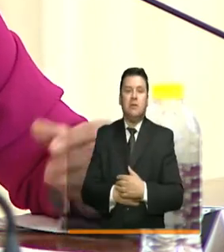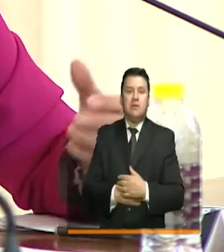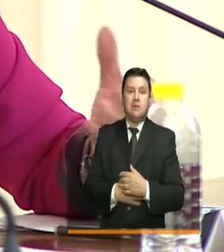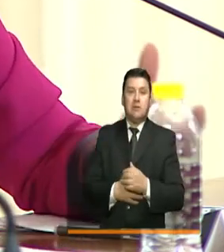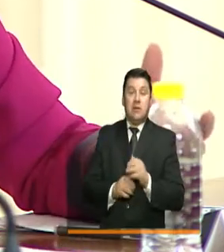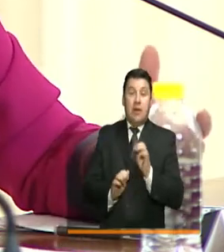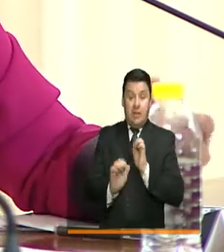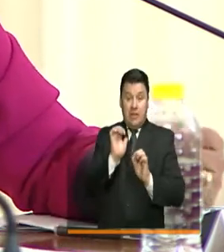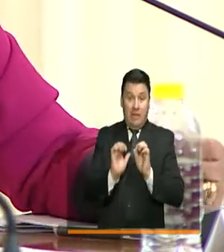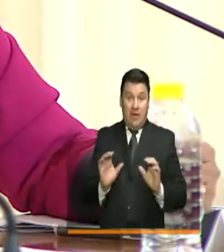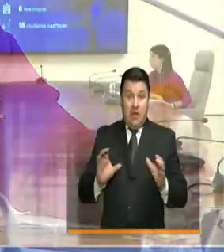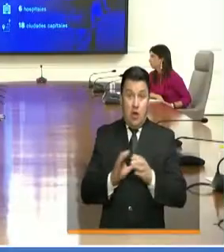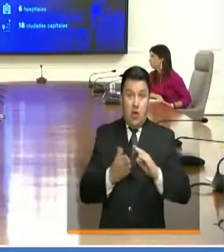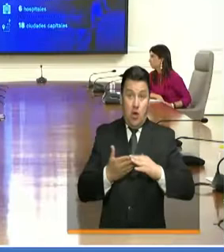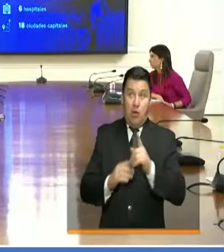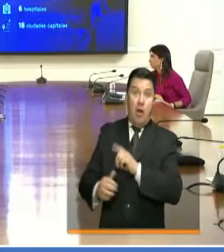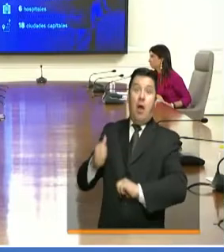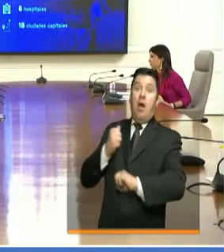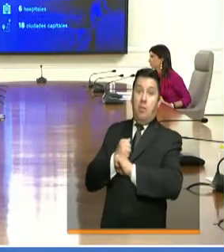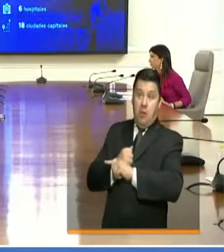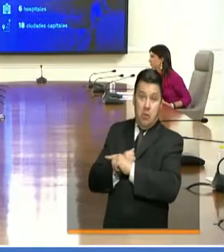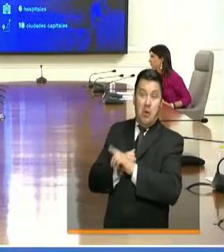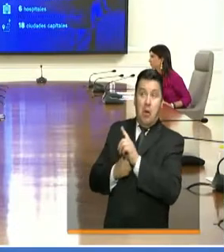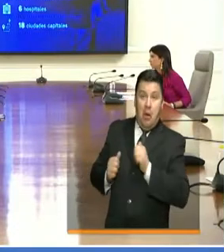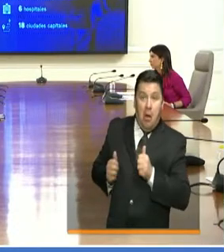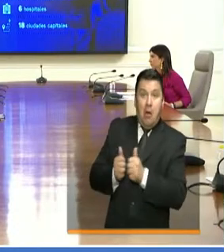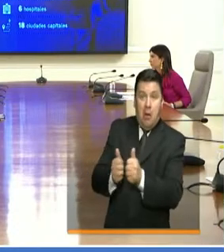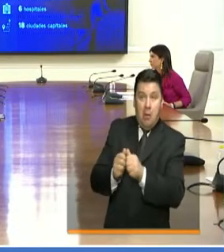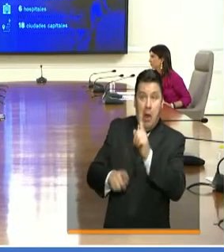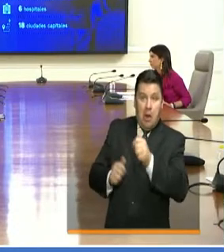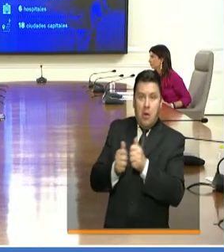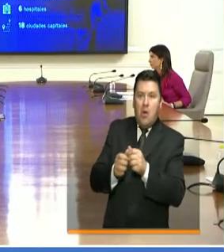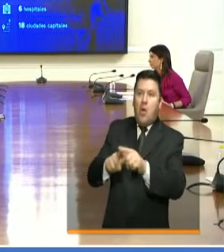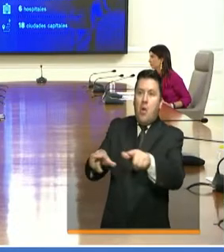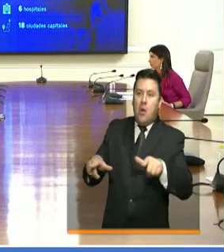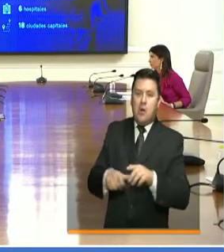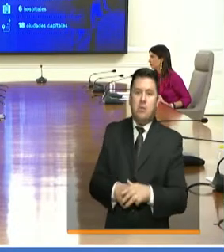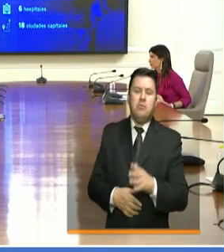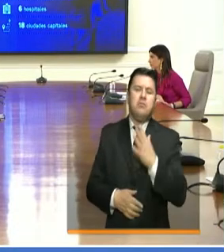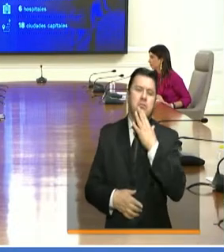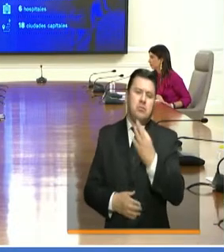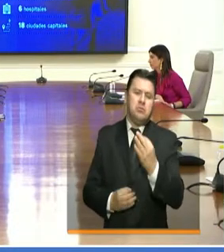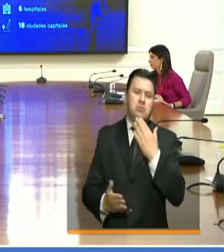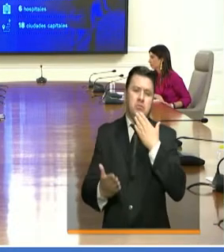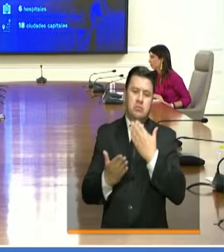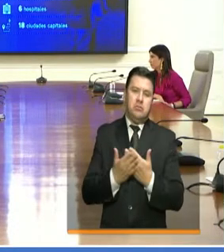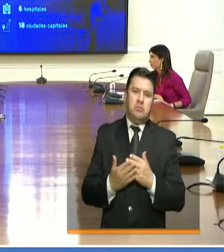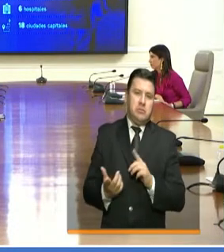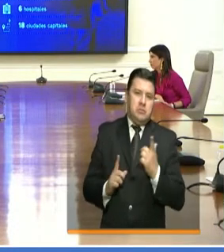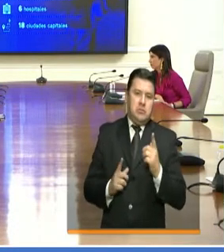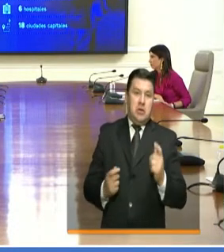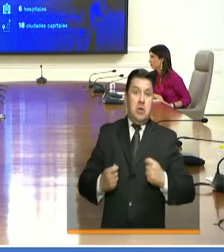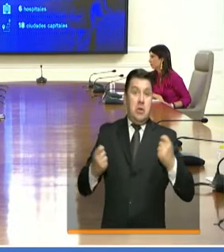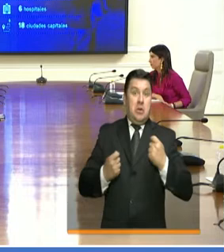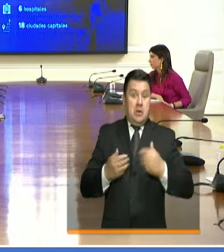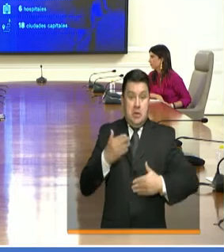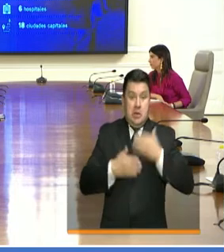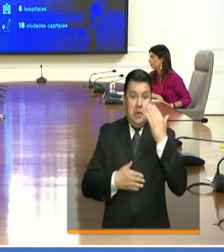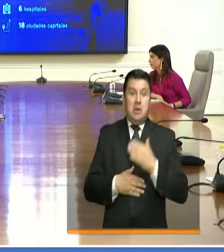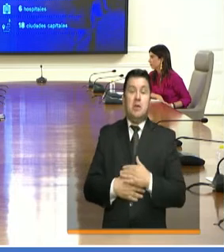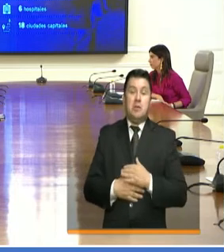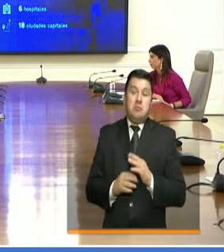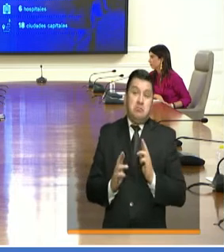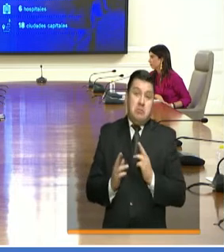la Defensoría del Pueblo, que incluso nos va a acompañar a algunos sitios. De verdad que muchas gracias, y ya la campaña empezó